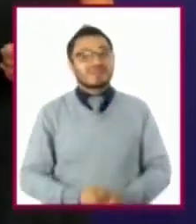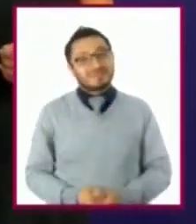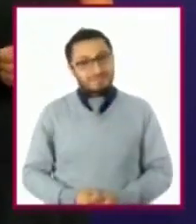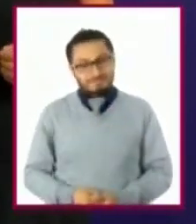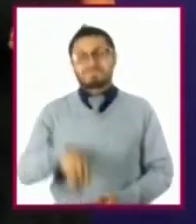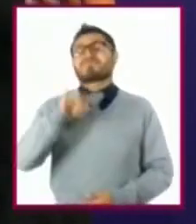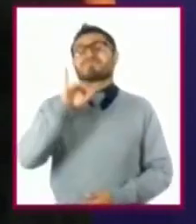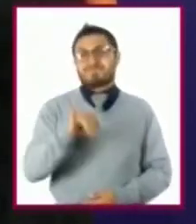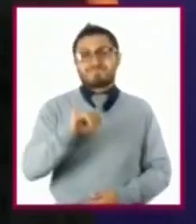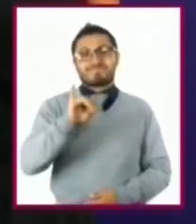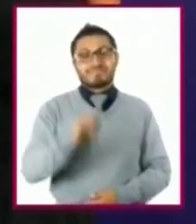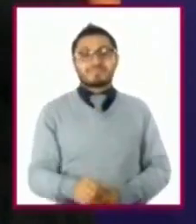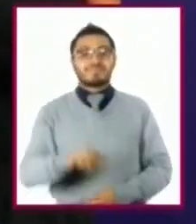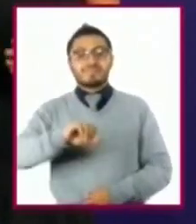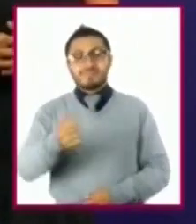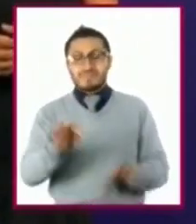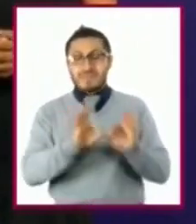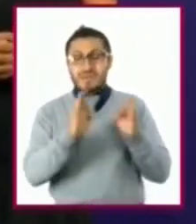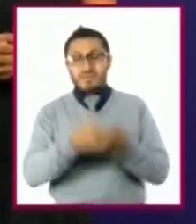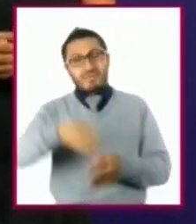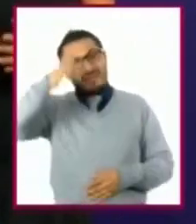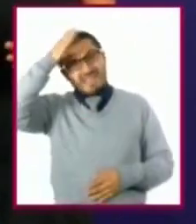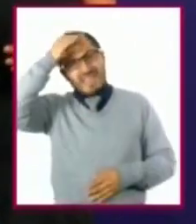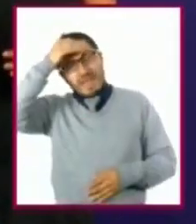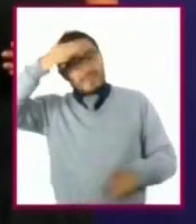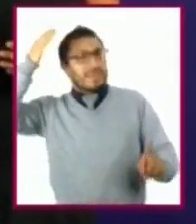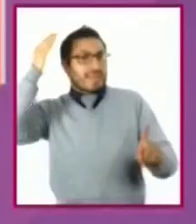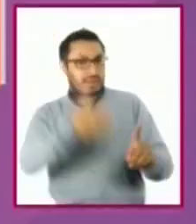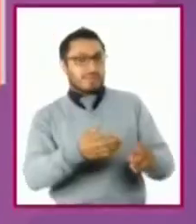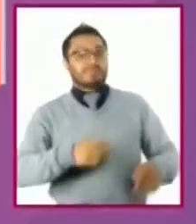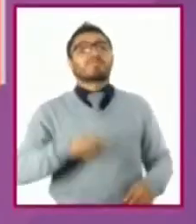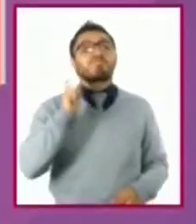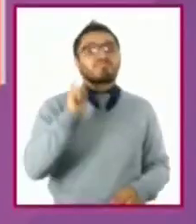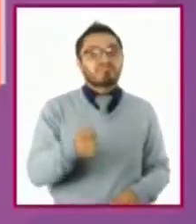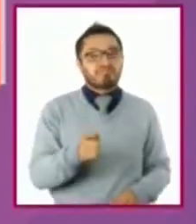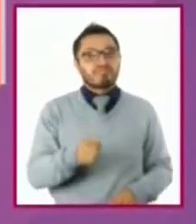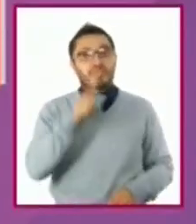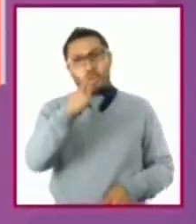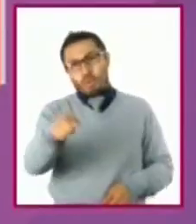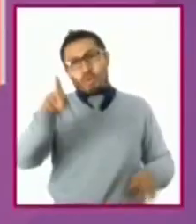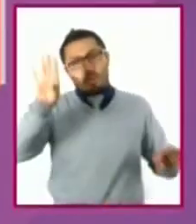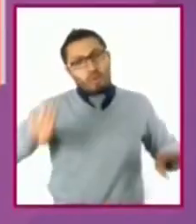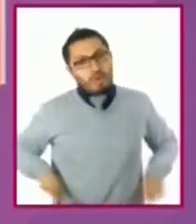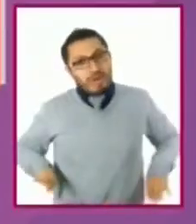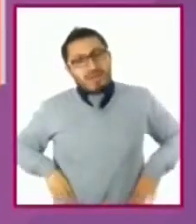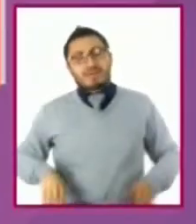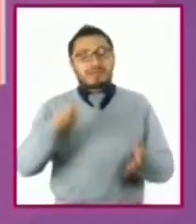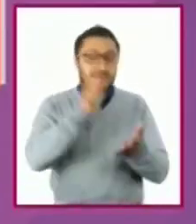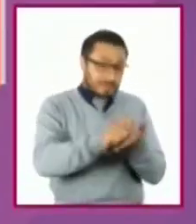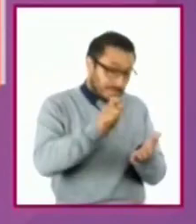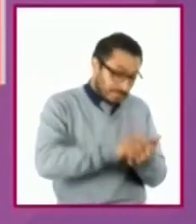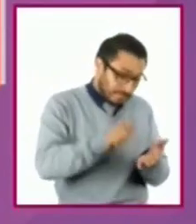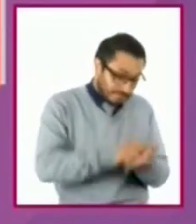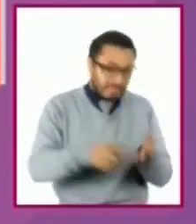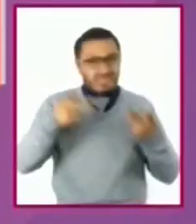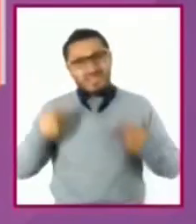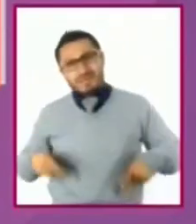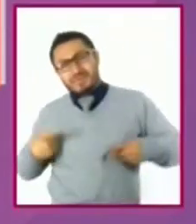Así es, otro de los aprendizajes esperados es describir las perspectivas de los personajes sobre sus